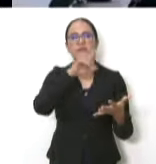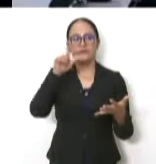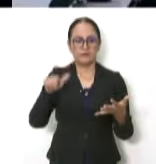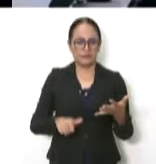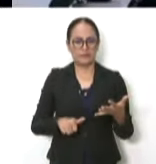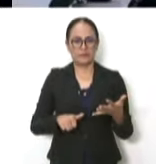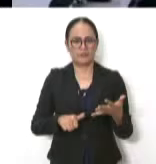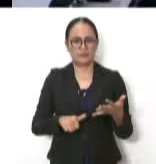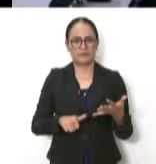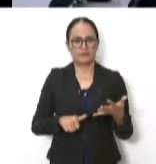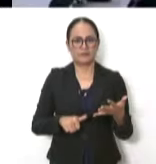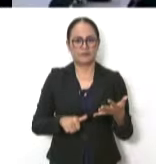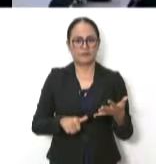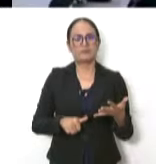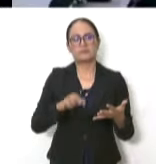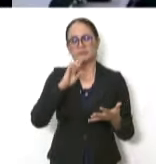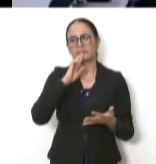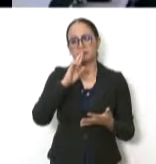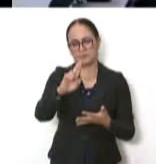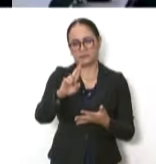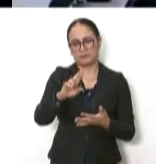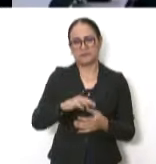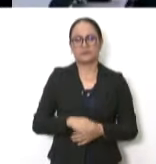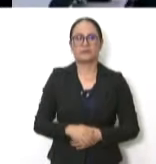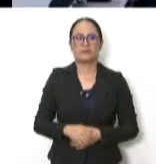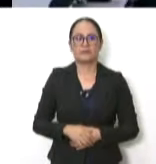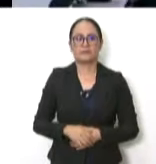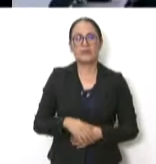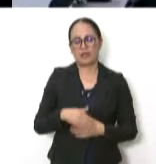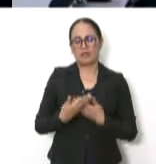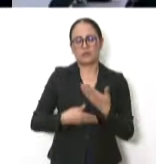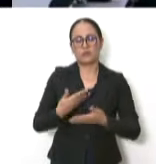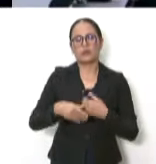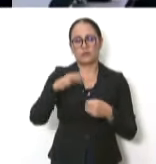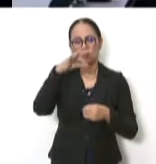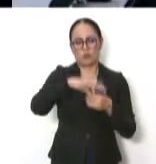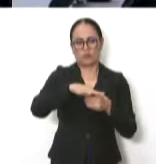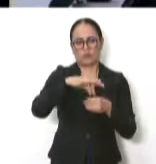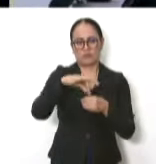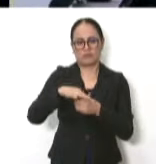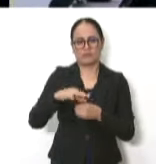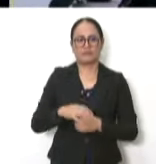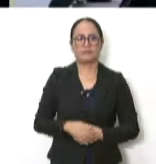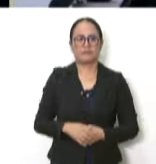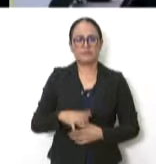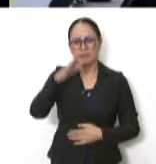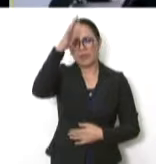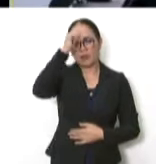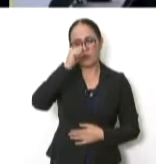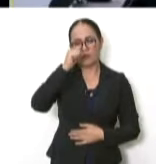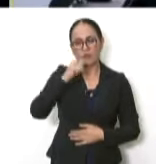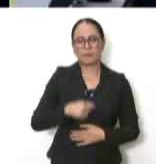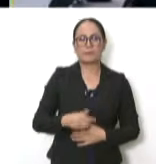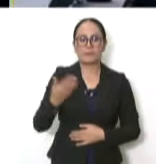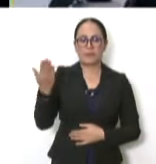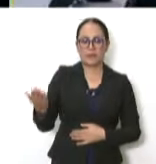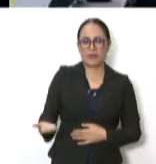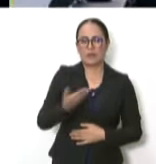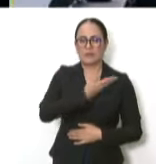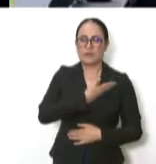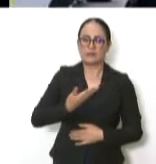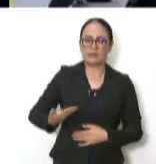consecuencia, resolver, proceder a la votación. Con gusto. Por instrucciones del